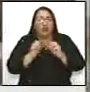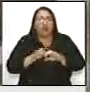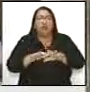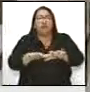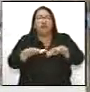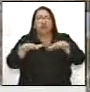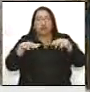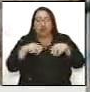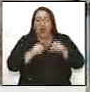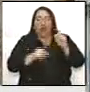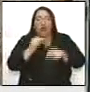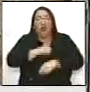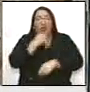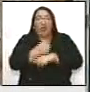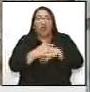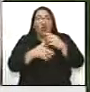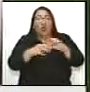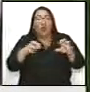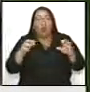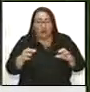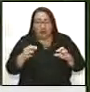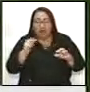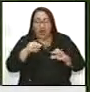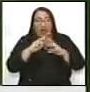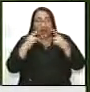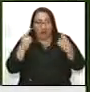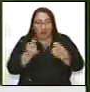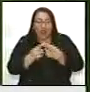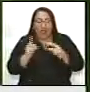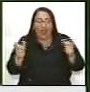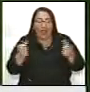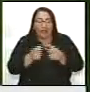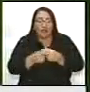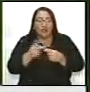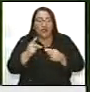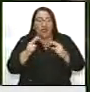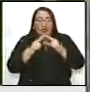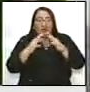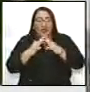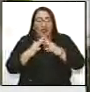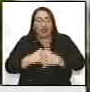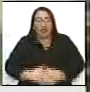concurrencia de autoridades y de la población a la reunión de la Comisión de Vivienda.